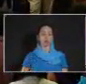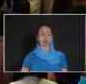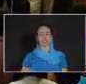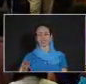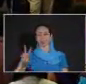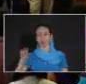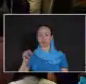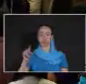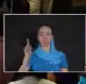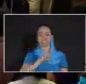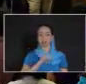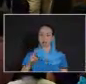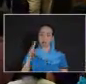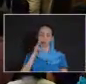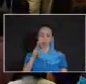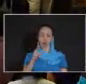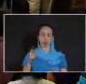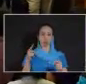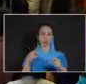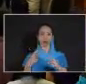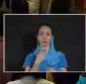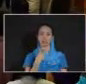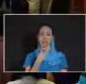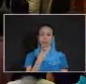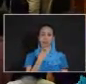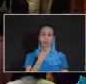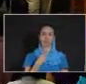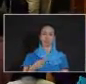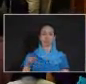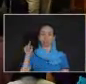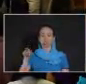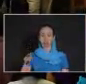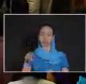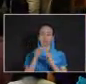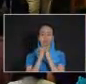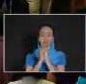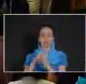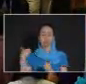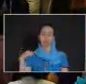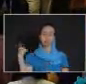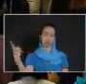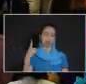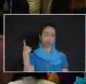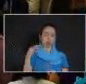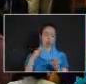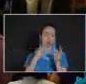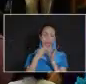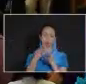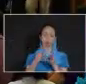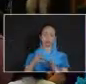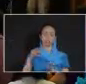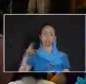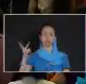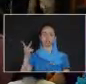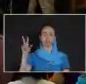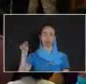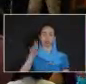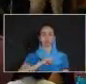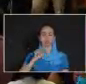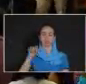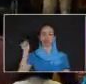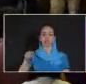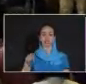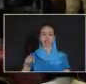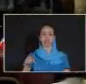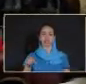es unas cosas que pedimos. Eso es lo que vamos a pedir para todo el pueblo, para todos los que estamos aquí y los que no están acá, que no pudieron venir, o que ya vinieron